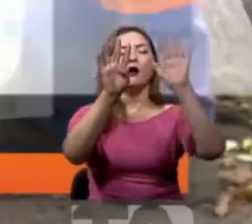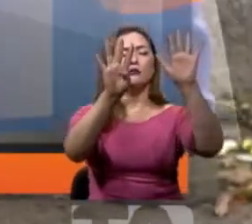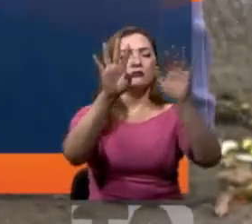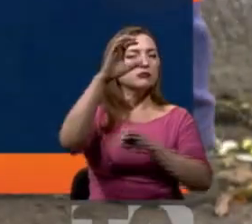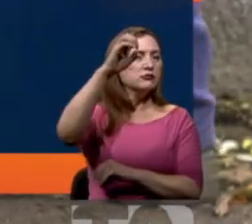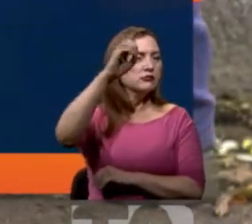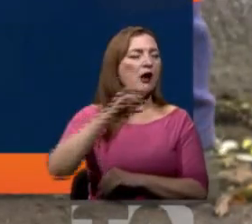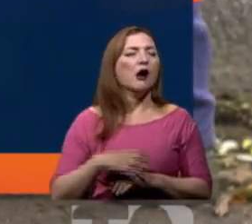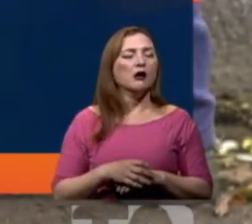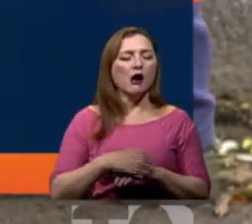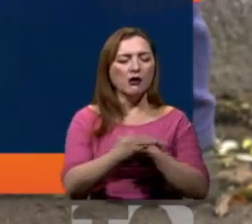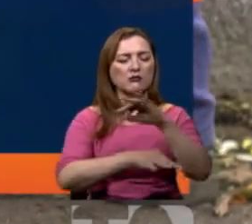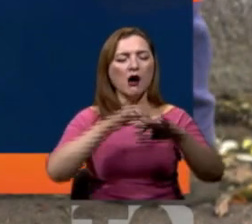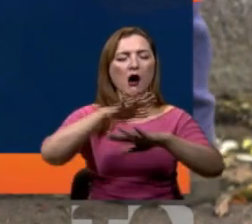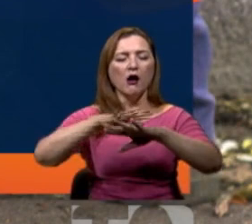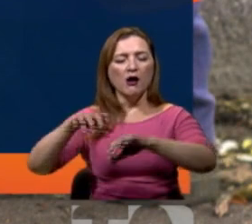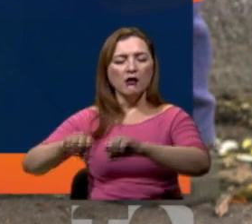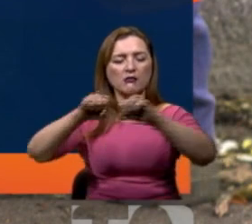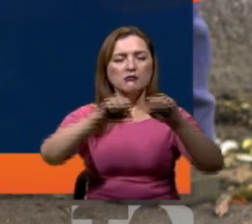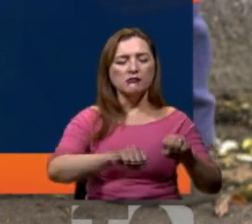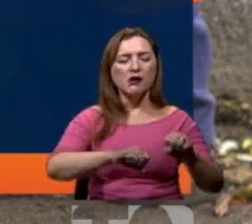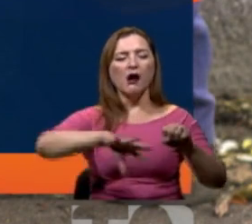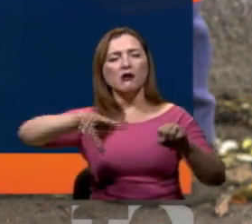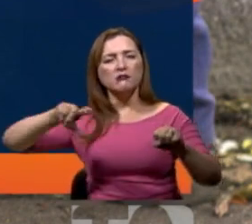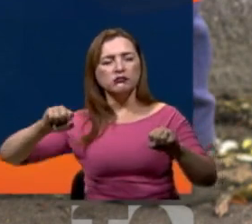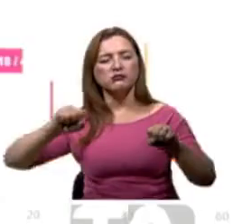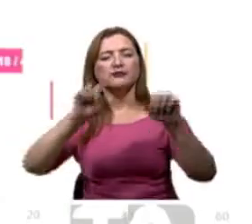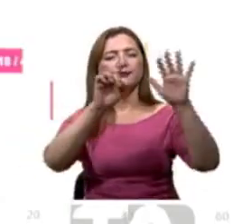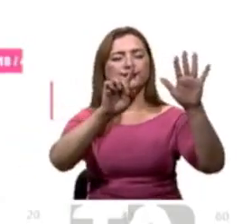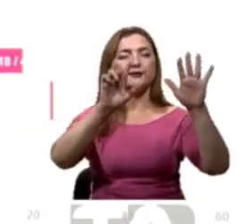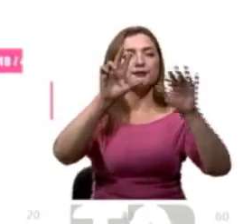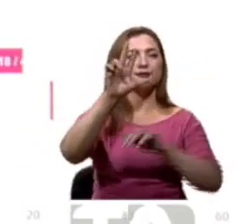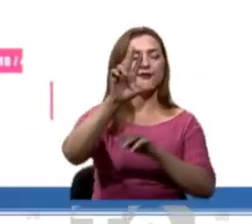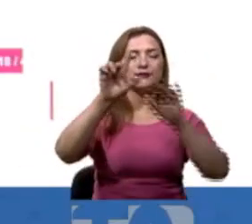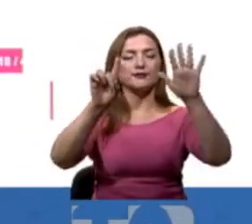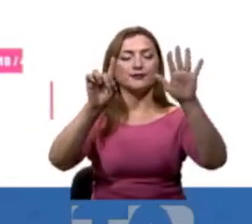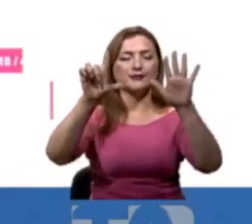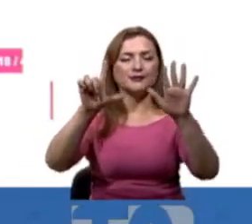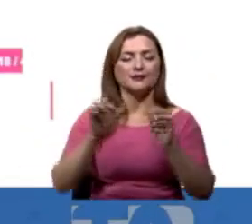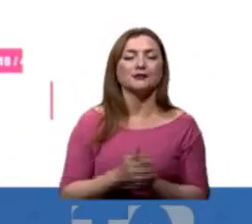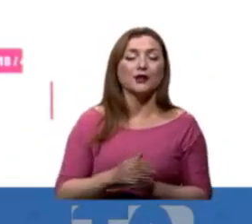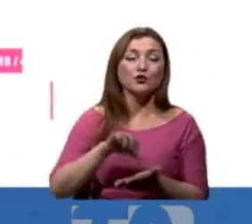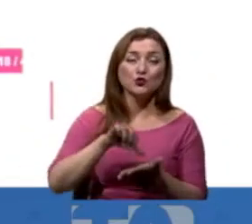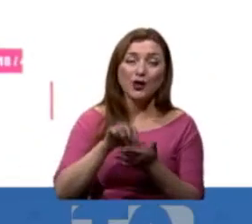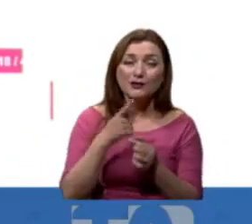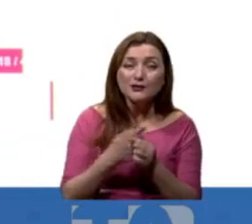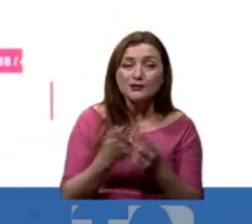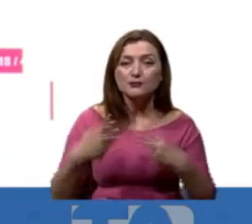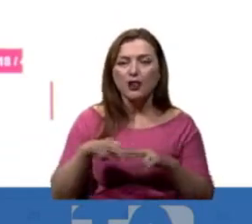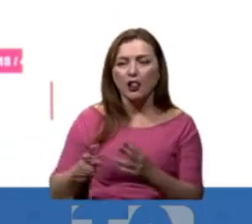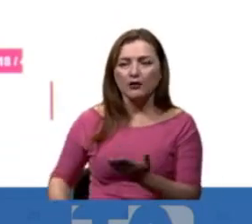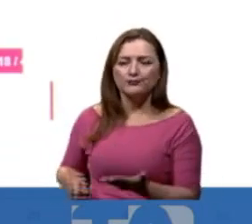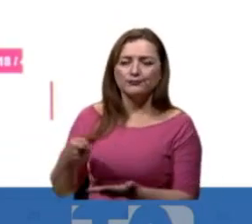sumideros y repuso 6.367 rejillas que fueron sustraídas. Es costoso para la ciudad, lo tenemos que hacer,